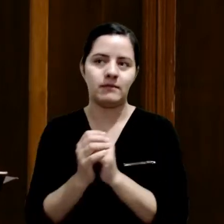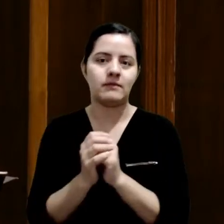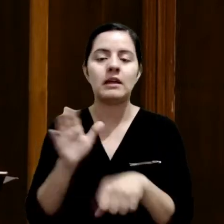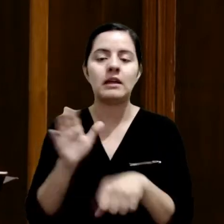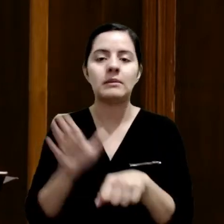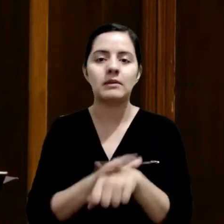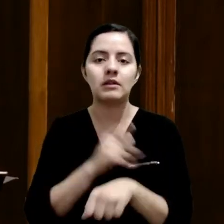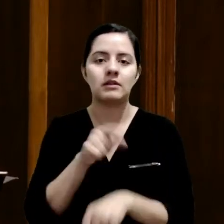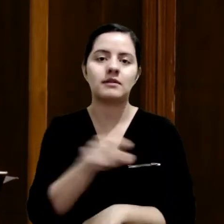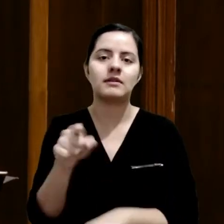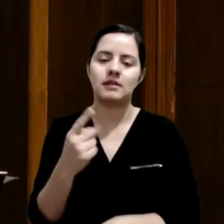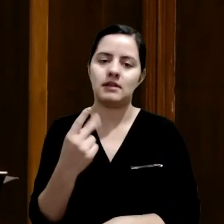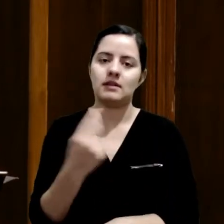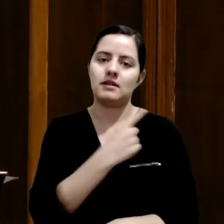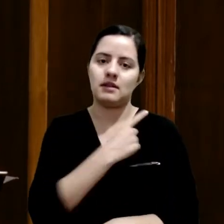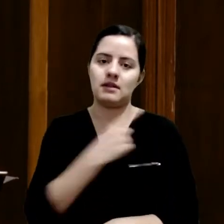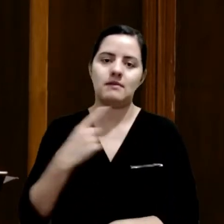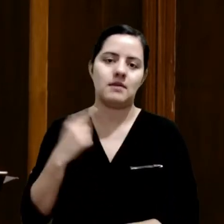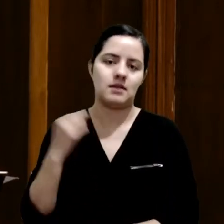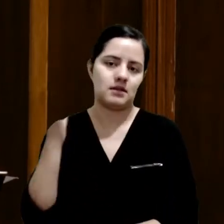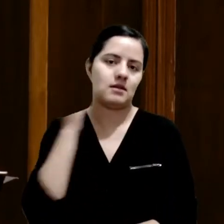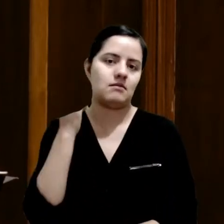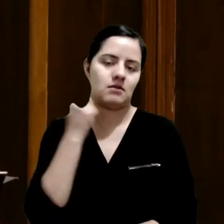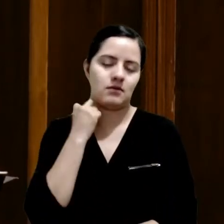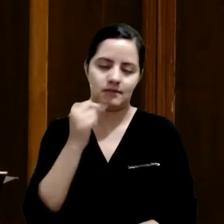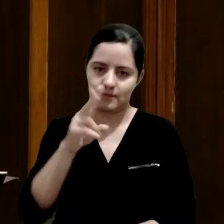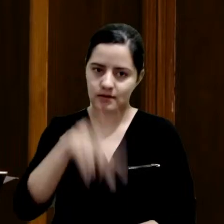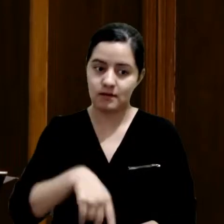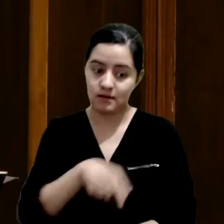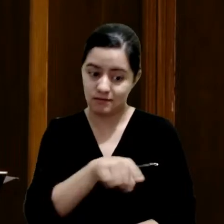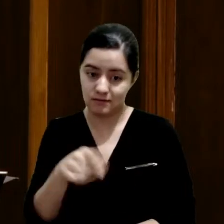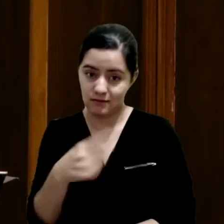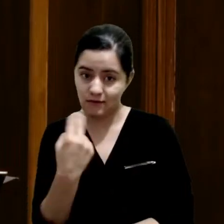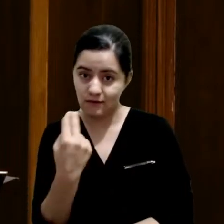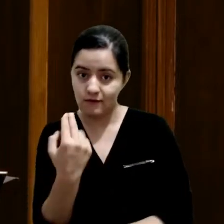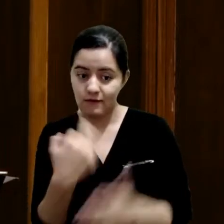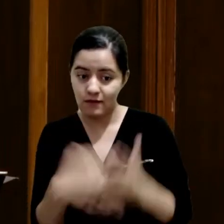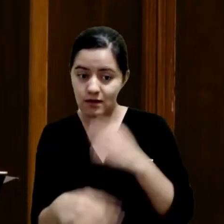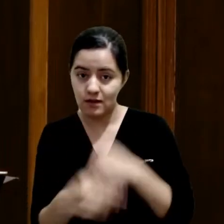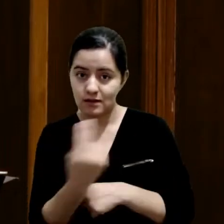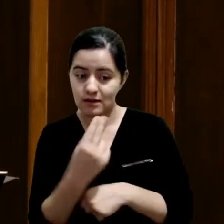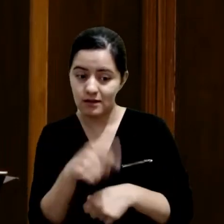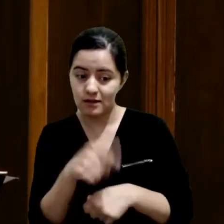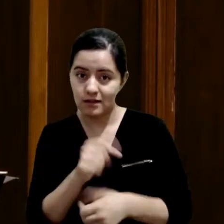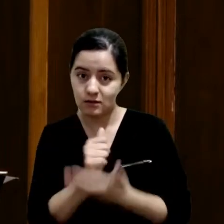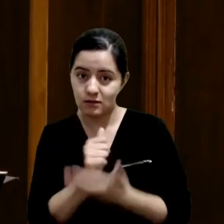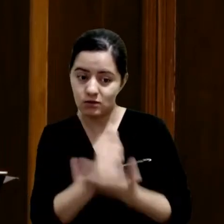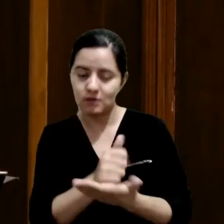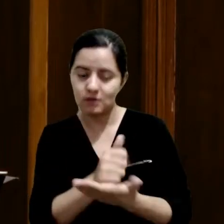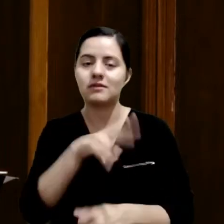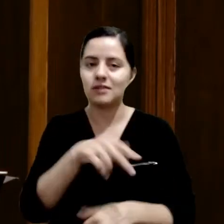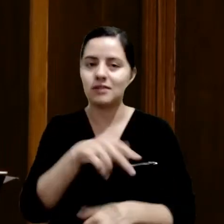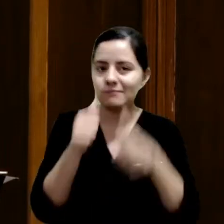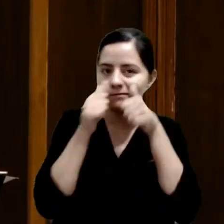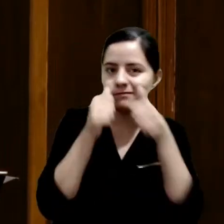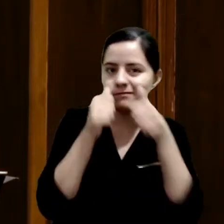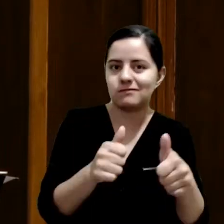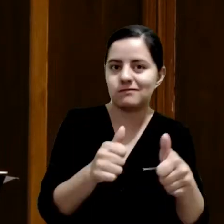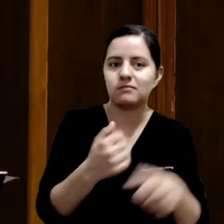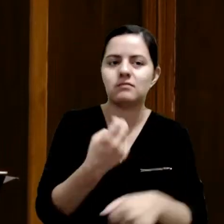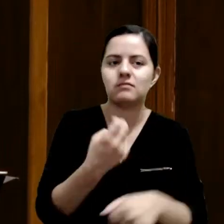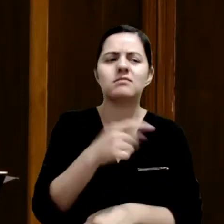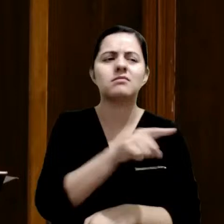una legislación digna que genuinamente responda a sus necesidades. Las personas migrantes no son estadísticas o